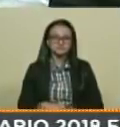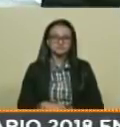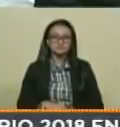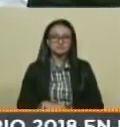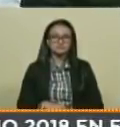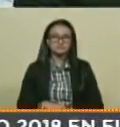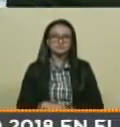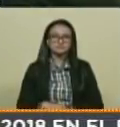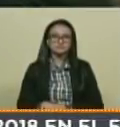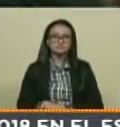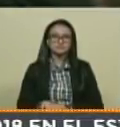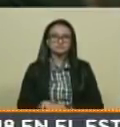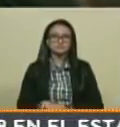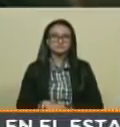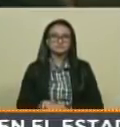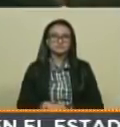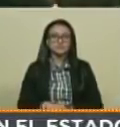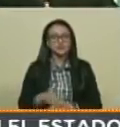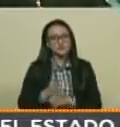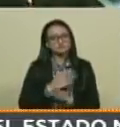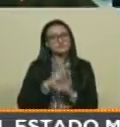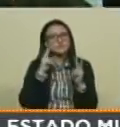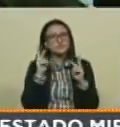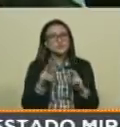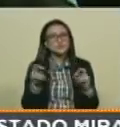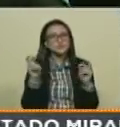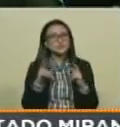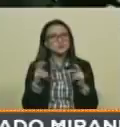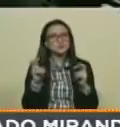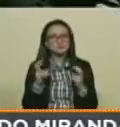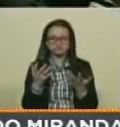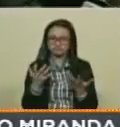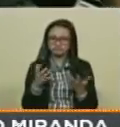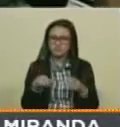tomando algunas bases preliminares, vimos